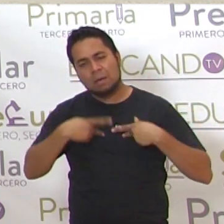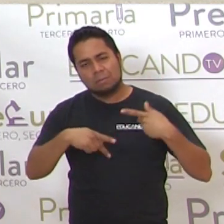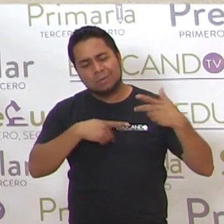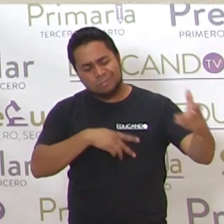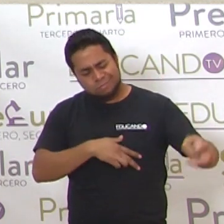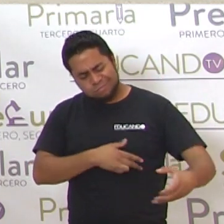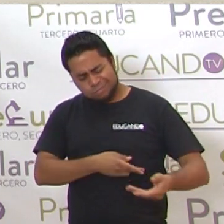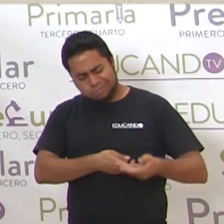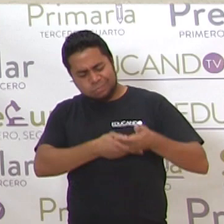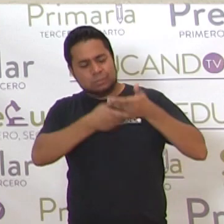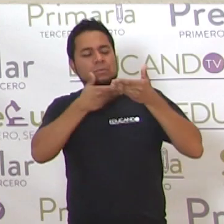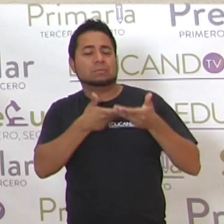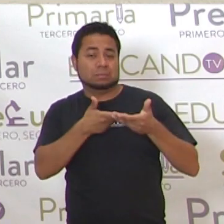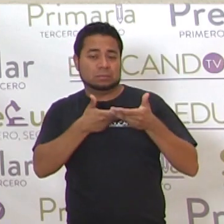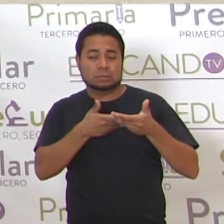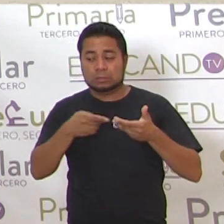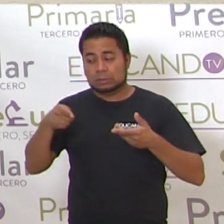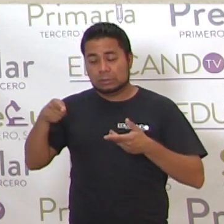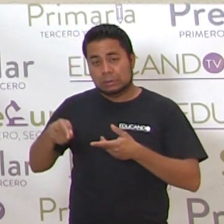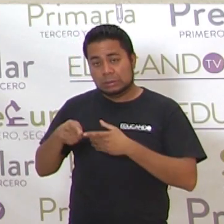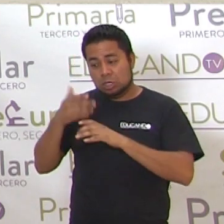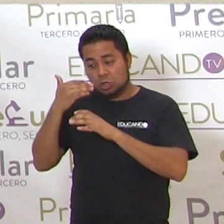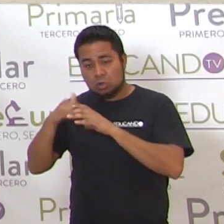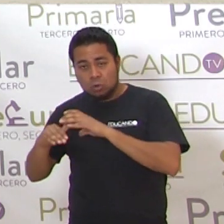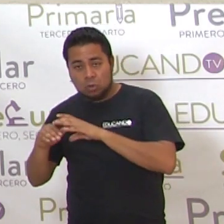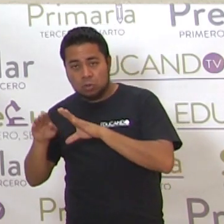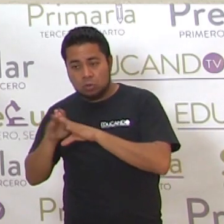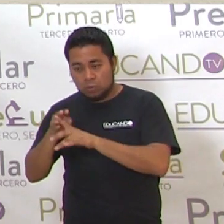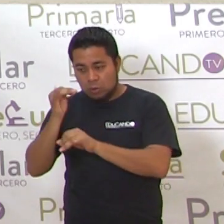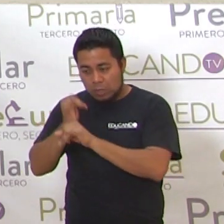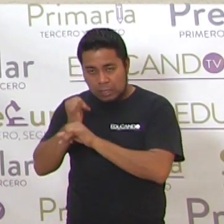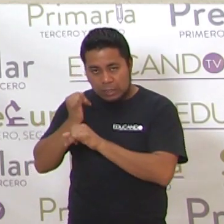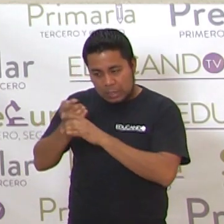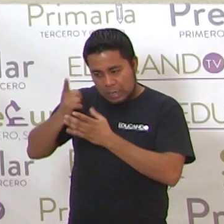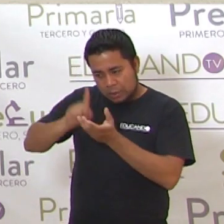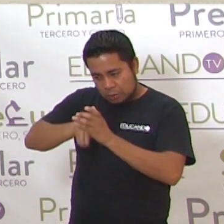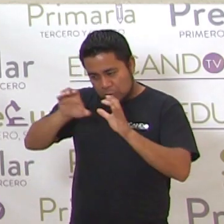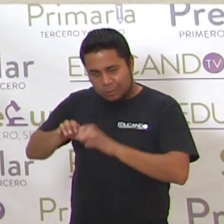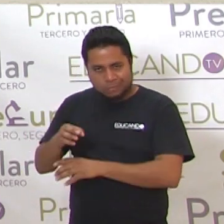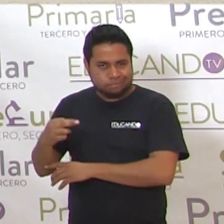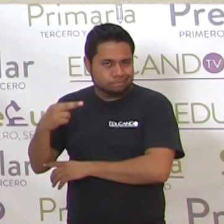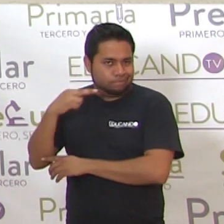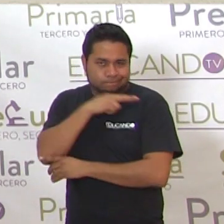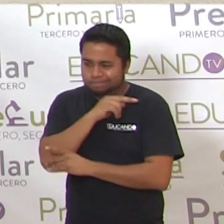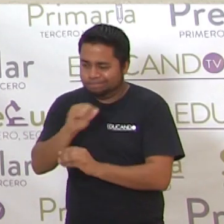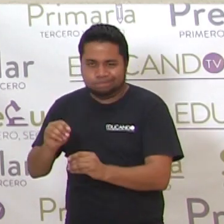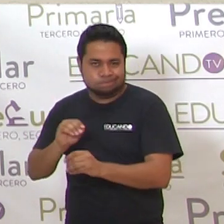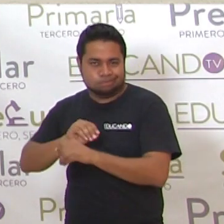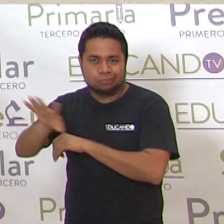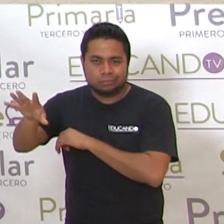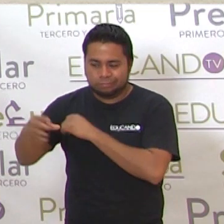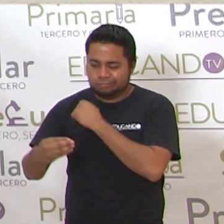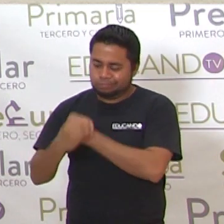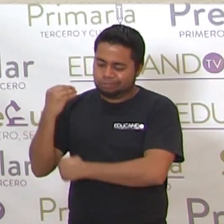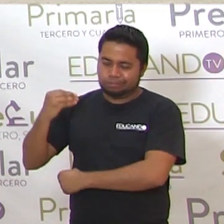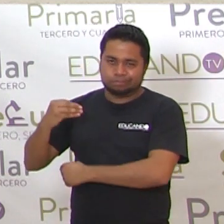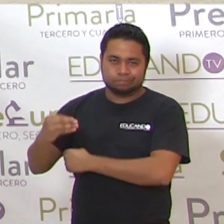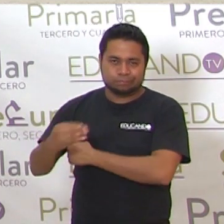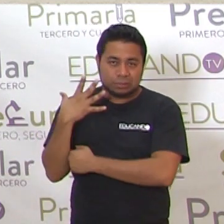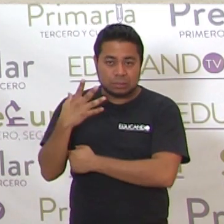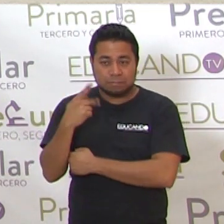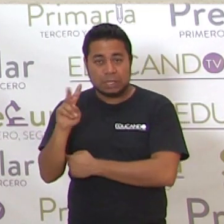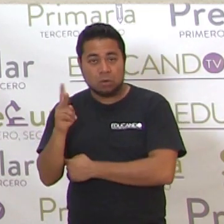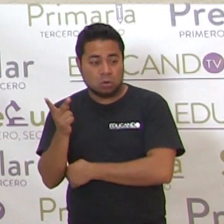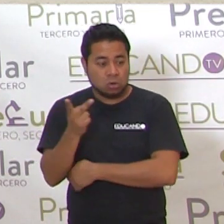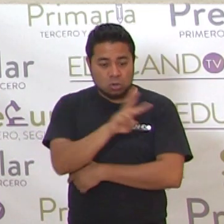el correo como medio electrónico llega al instante en el momento en que él estás enviando pero los dos niños